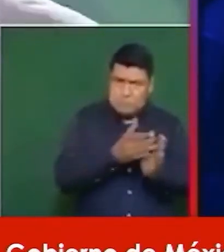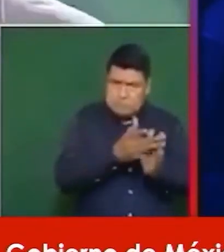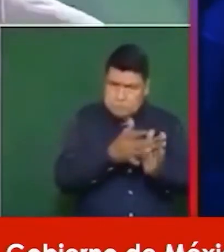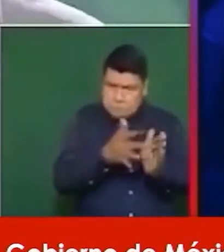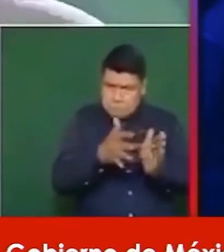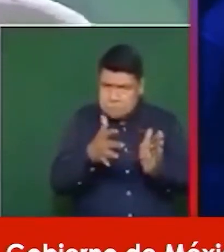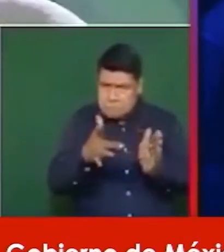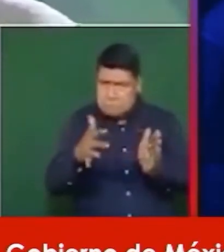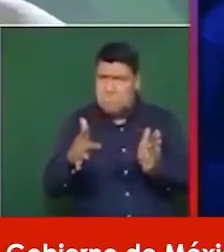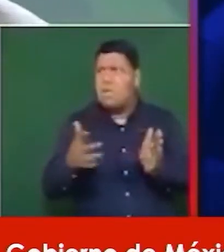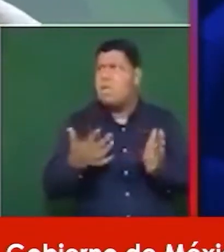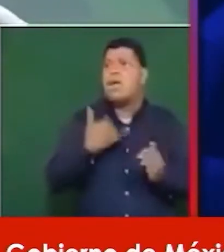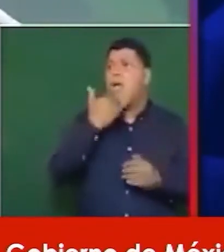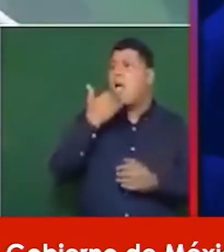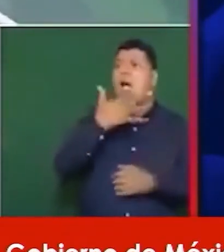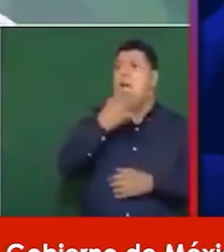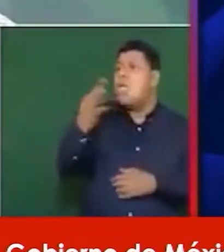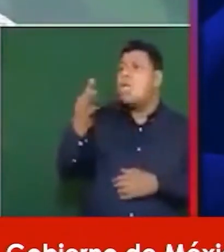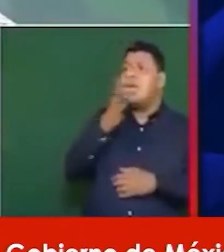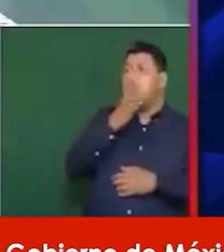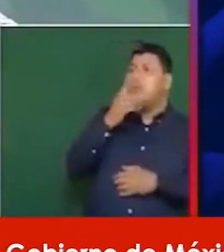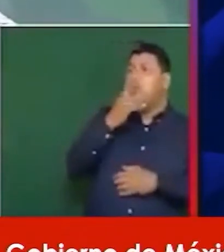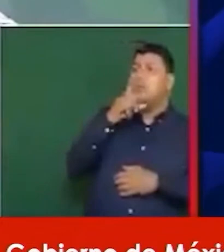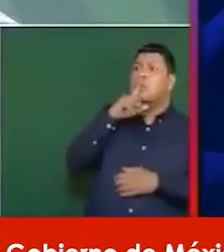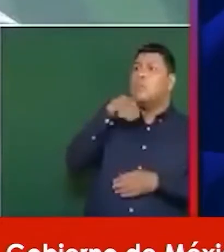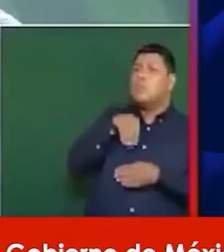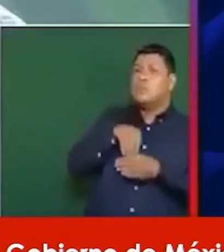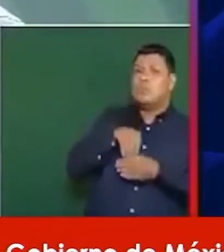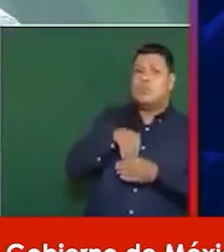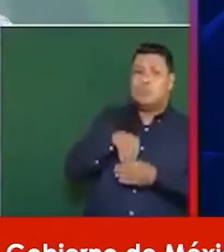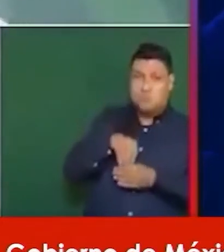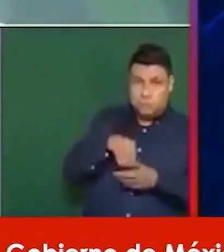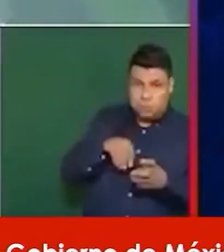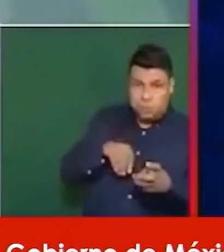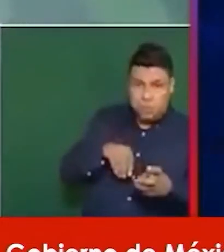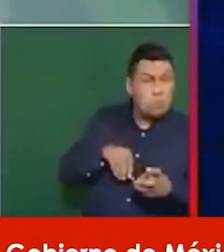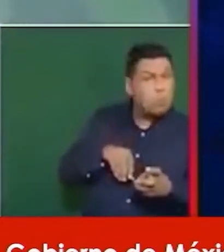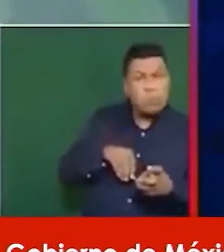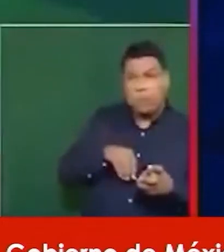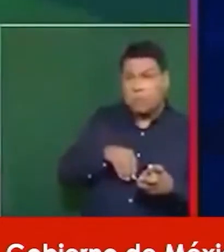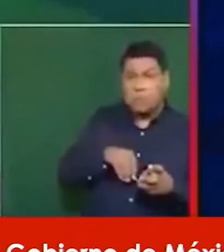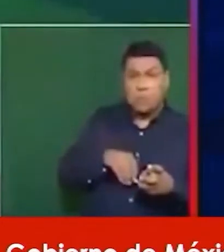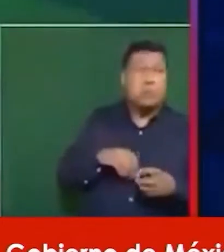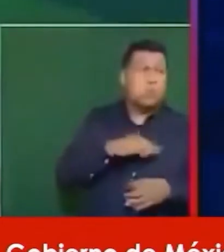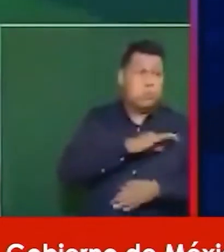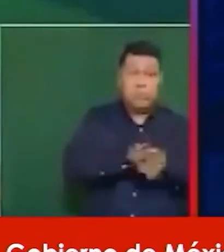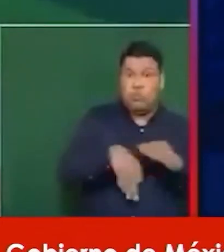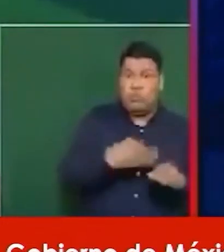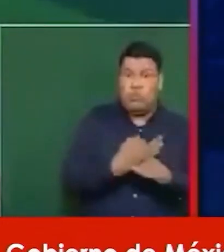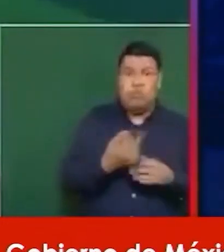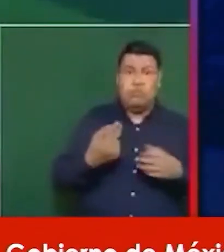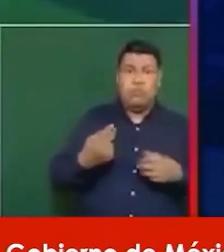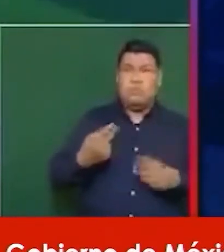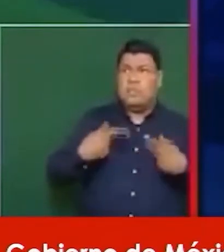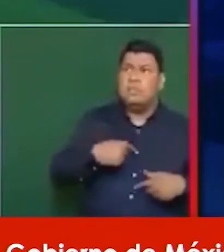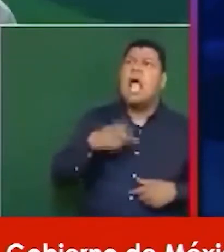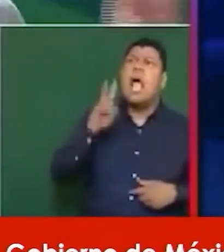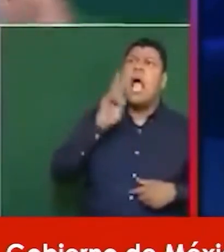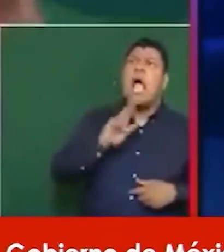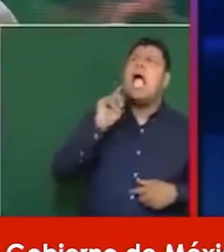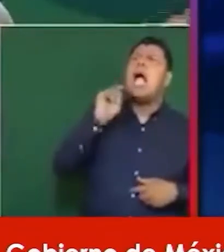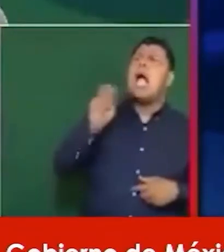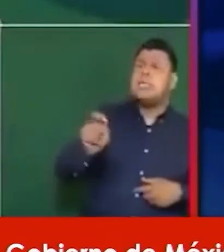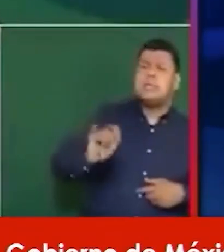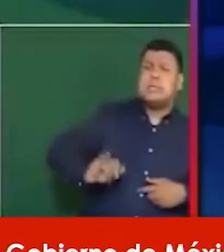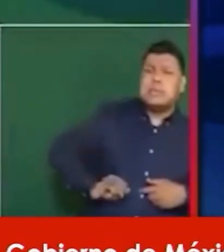no se puede dar información. Esto es un asunto de interés público que